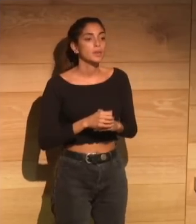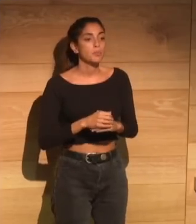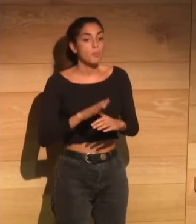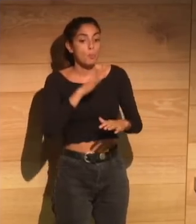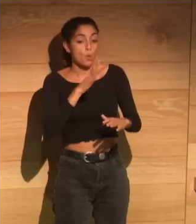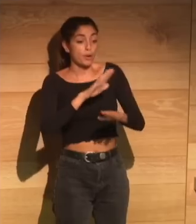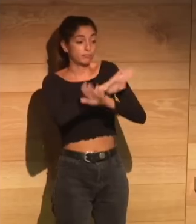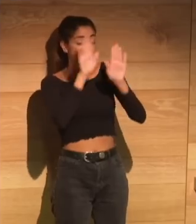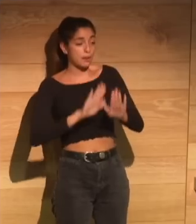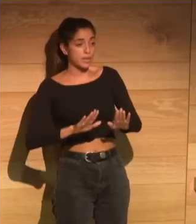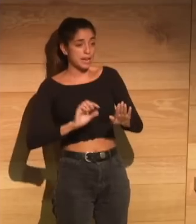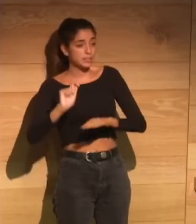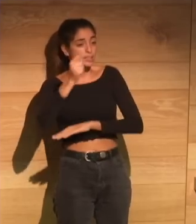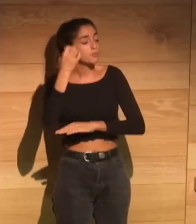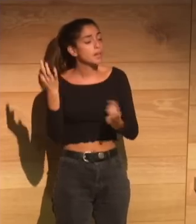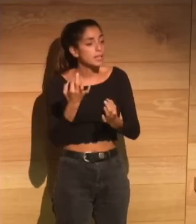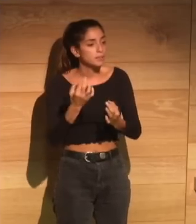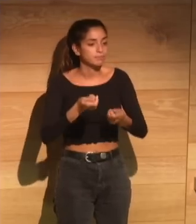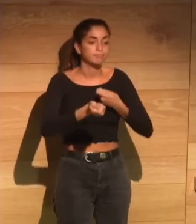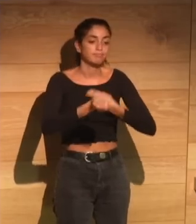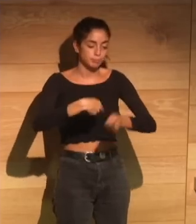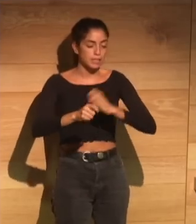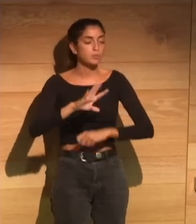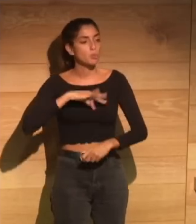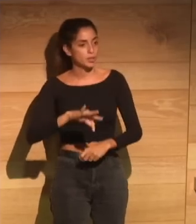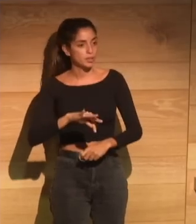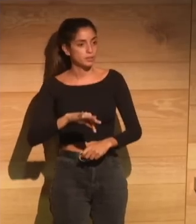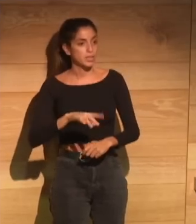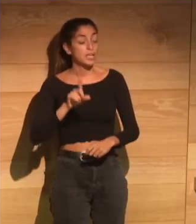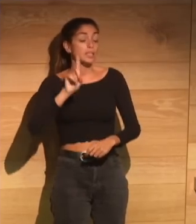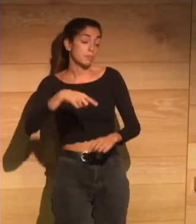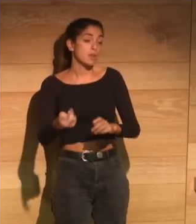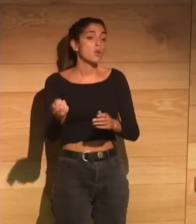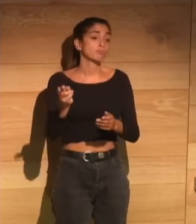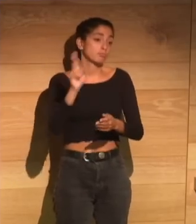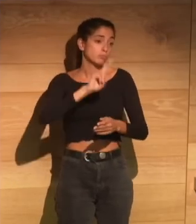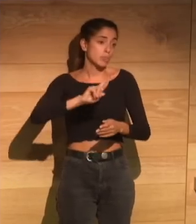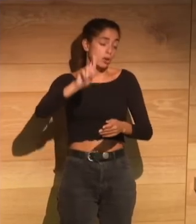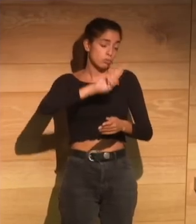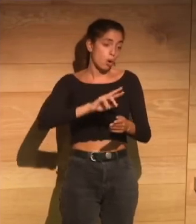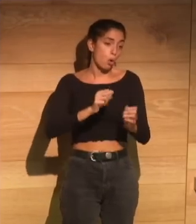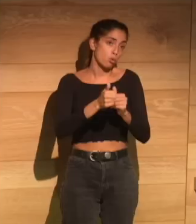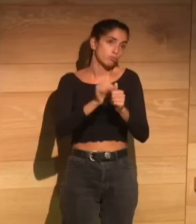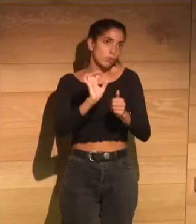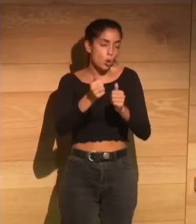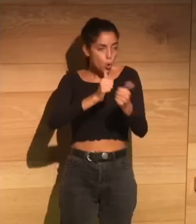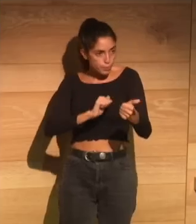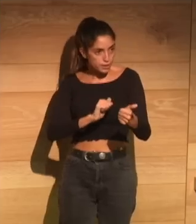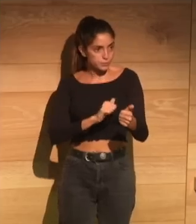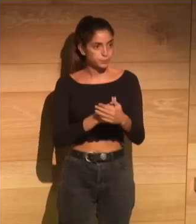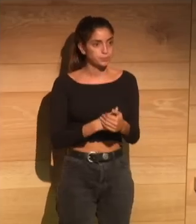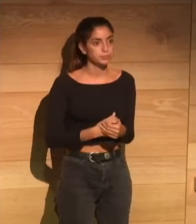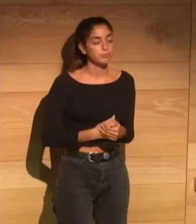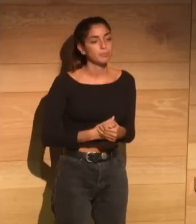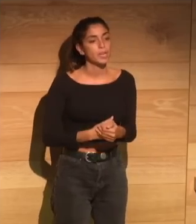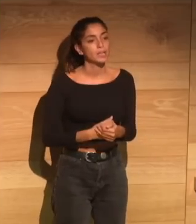cabo aquí lo que triunfa es lo que se vende y lo que se puede replicar. Claro. Y cuando después hablemos de los padres del cine, veremos la razón por la